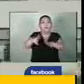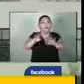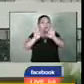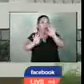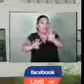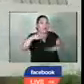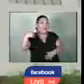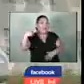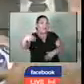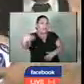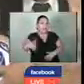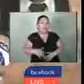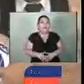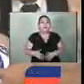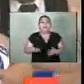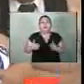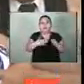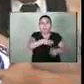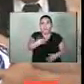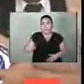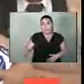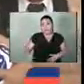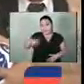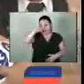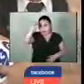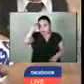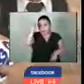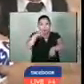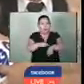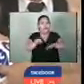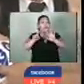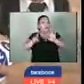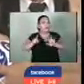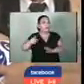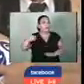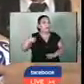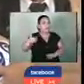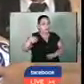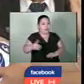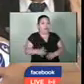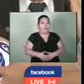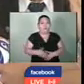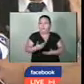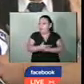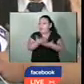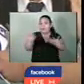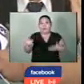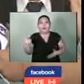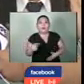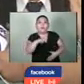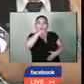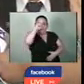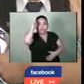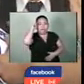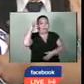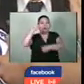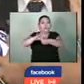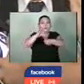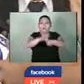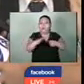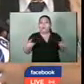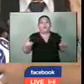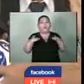El periodo presidencial se extiende a 6 años y todos los cargos de elección indirecta